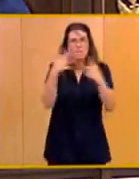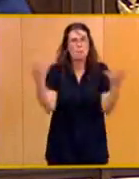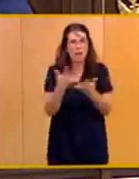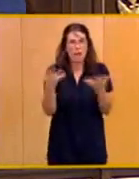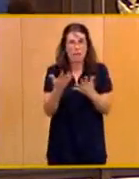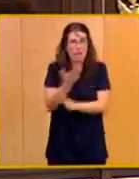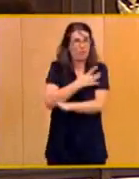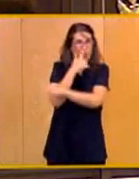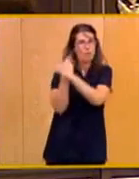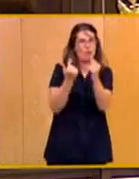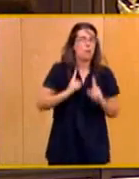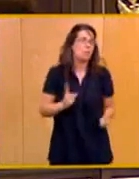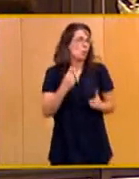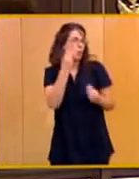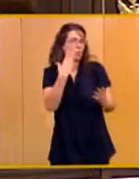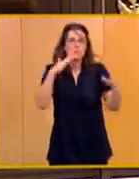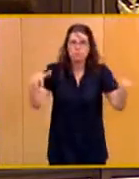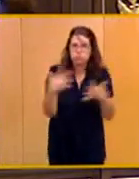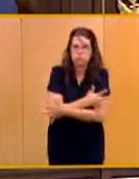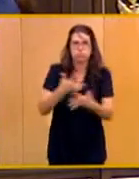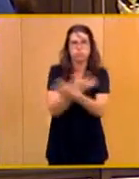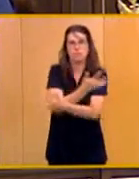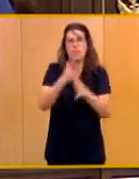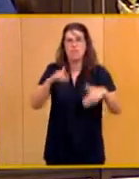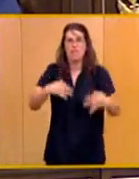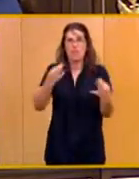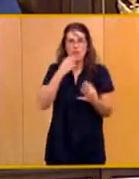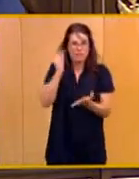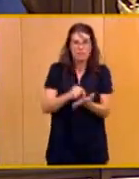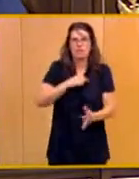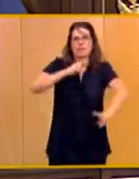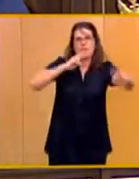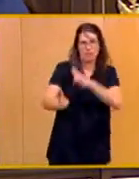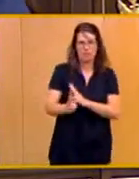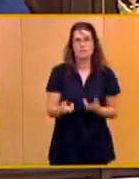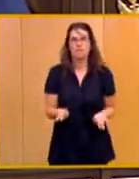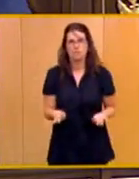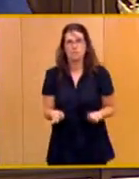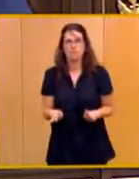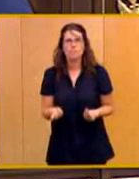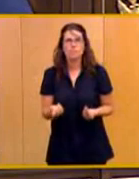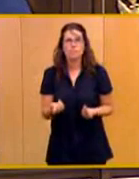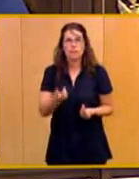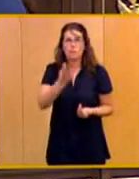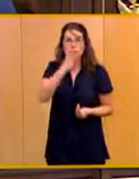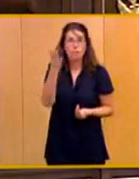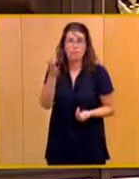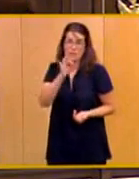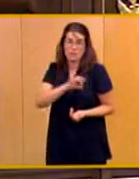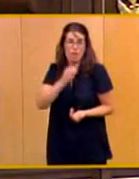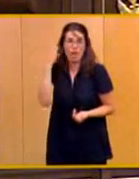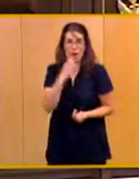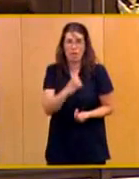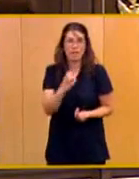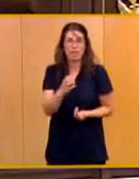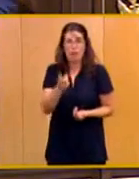por nadie, ante las que ha habido que responder con medidas extraordinarias. Porque, señor Rajoy, no solo estamos